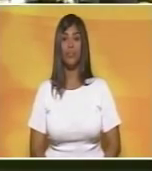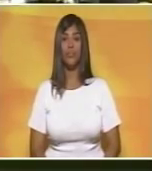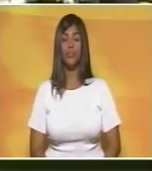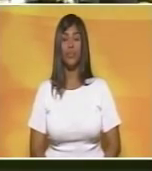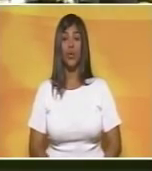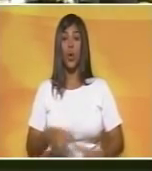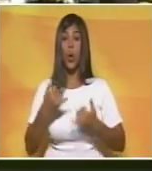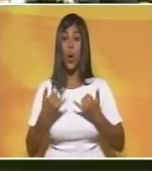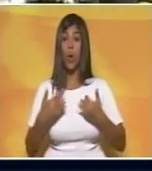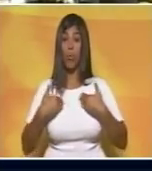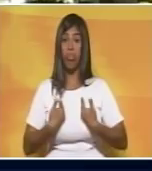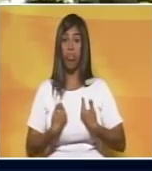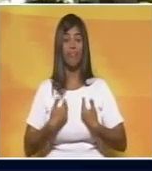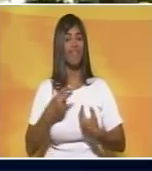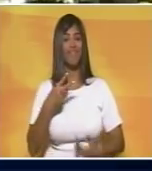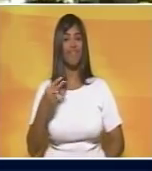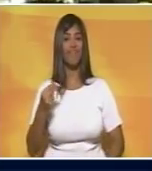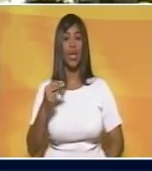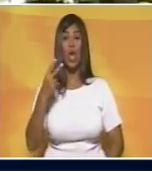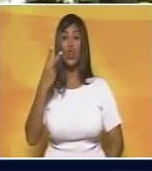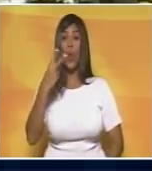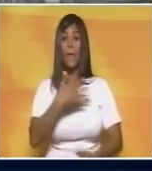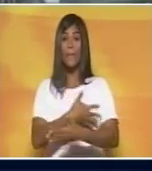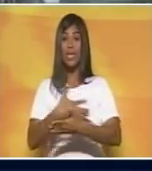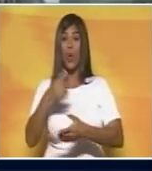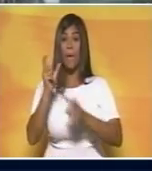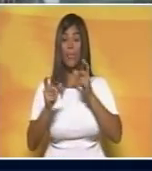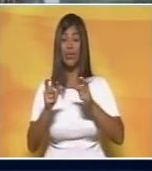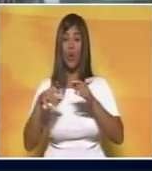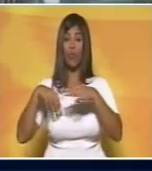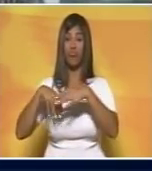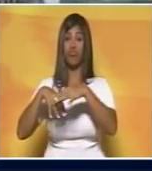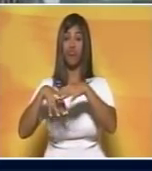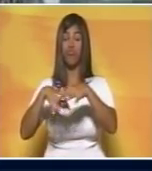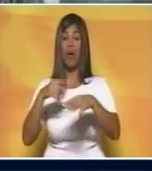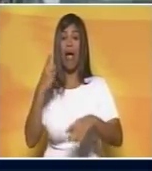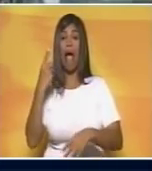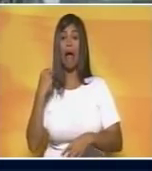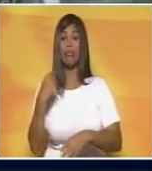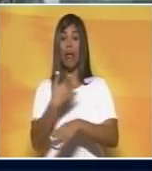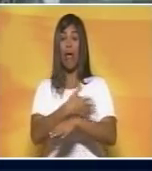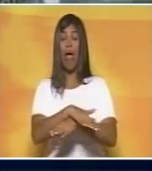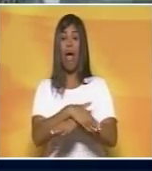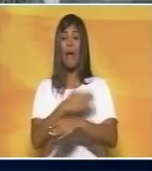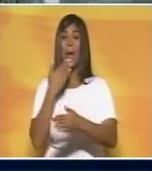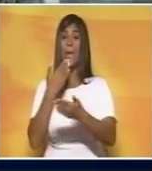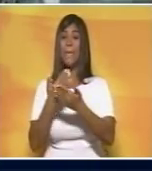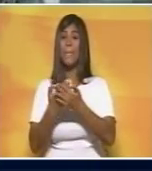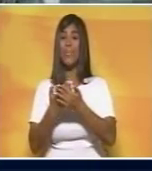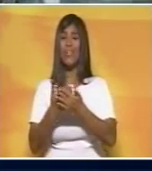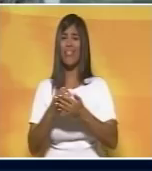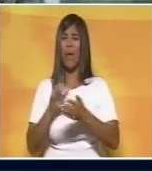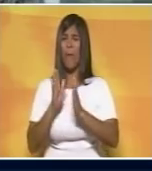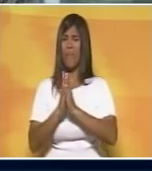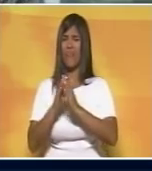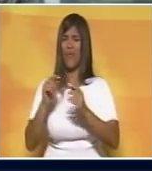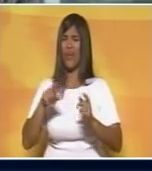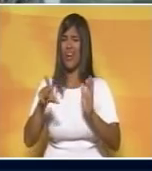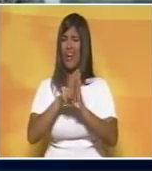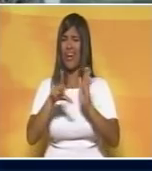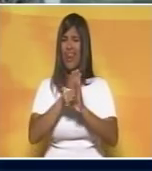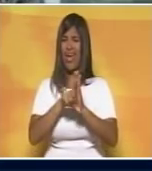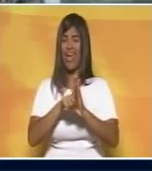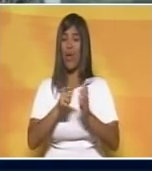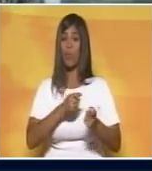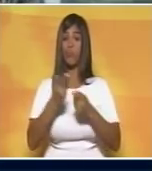No se rinde. Unos 2 millones de ciudadanos, según los organizadores, salieron ayer a las calles para exigir la retirada total de la ley de extradición